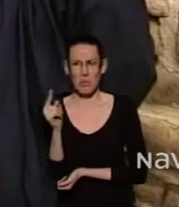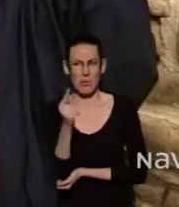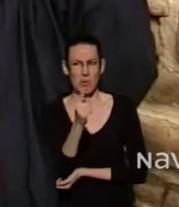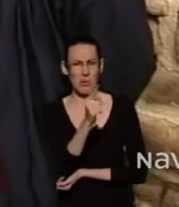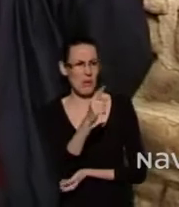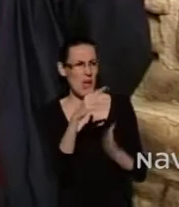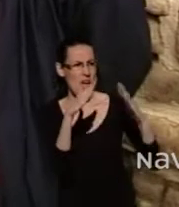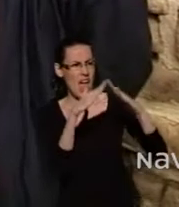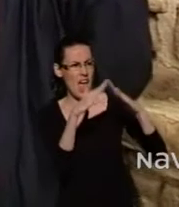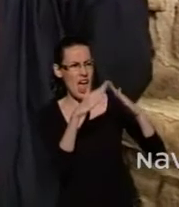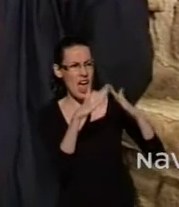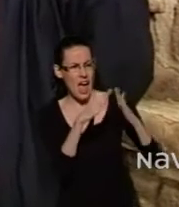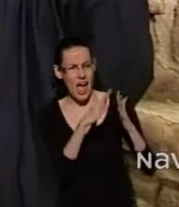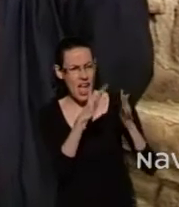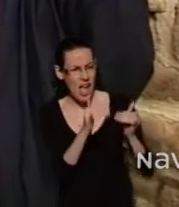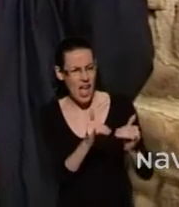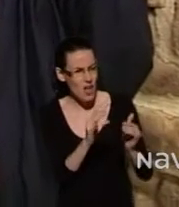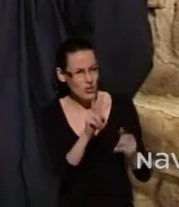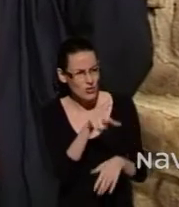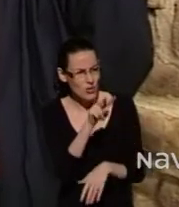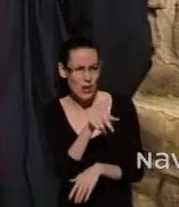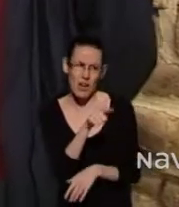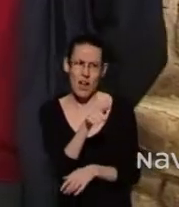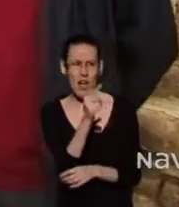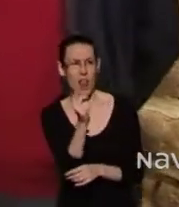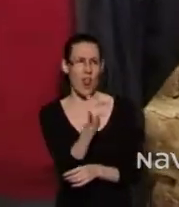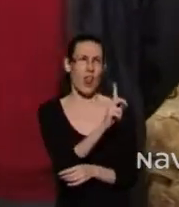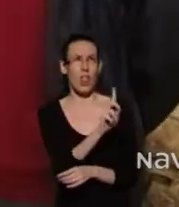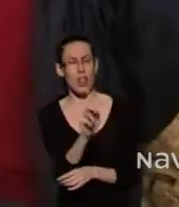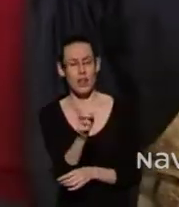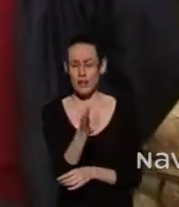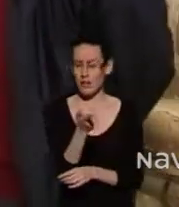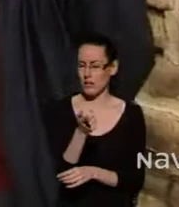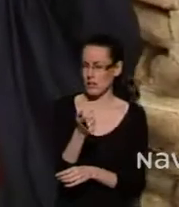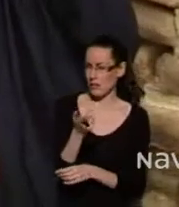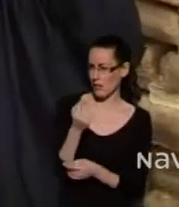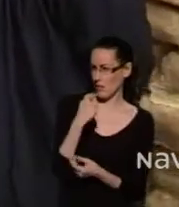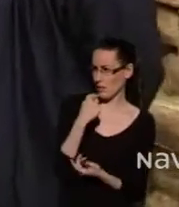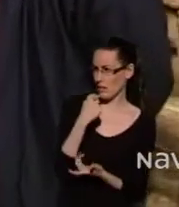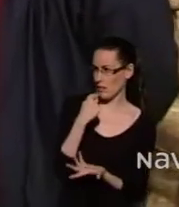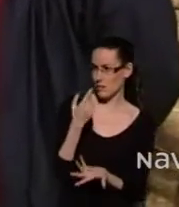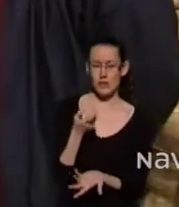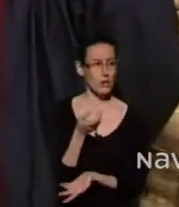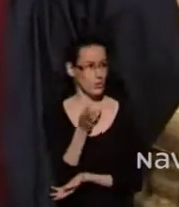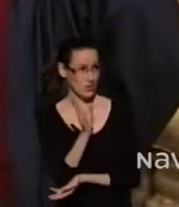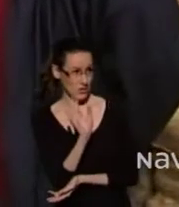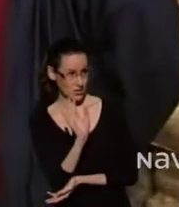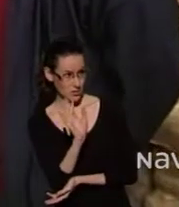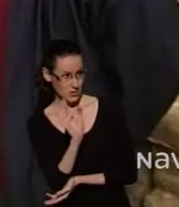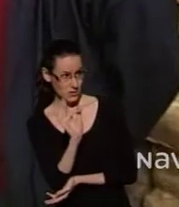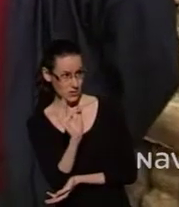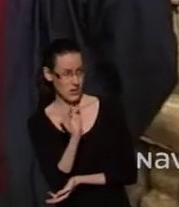vuelves, farrandusca. Eres un rato farrandusca. ¿Me estás insultando? No, que va, casi es un piropo eso. ¿Ah, sí? Sí.